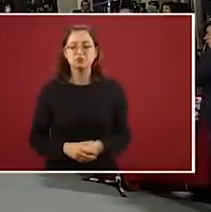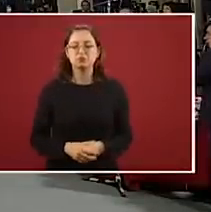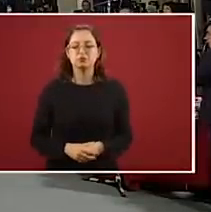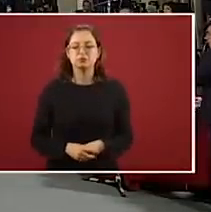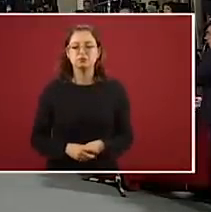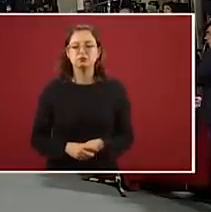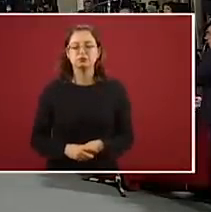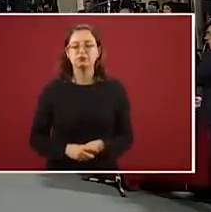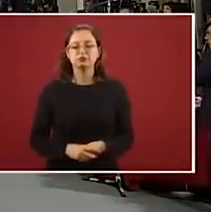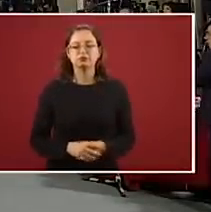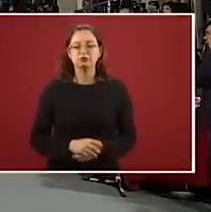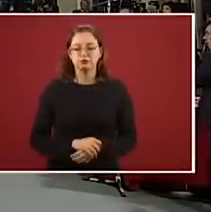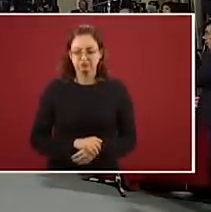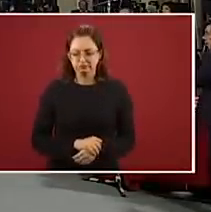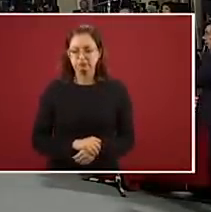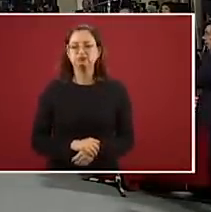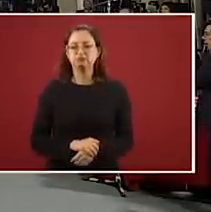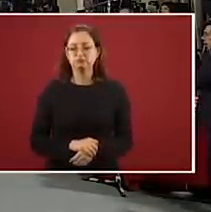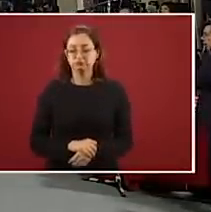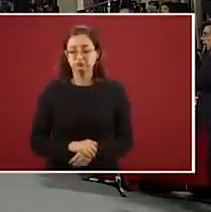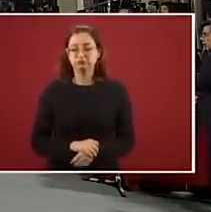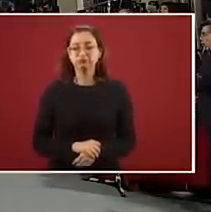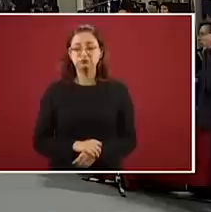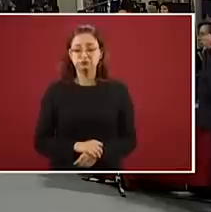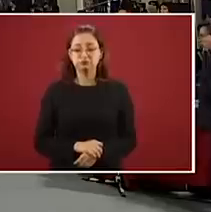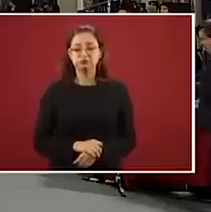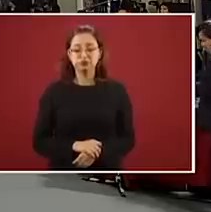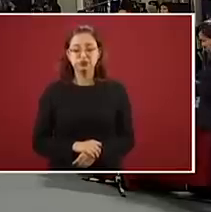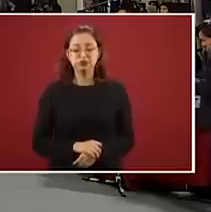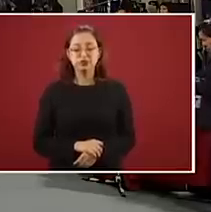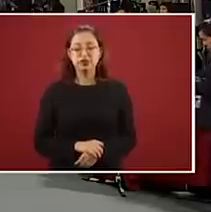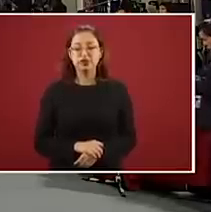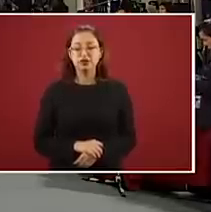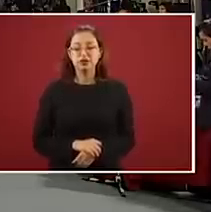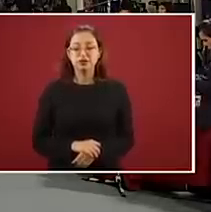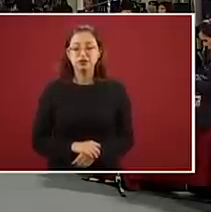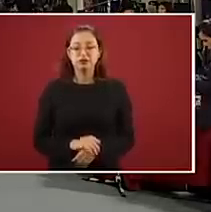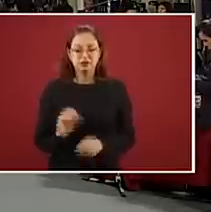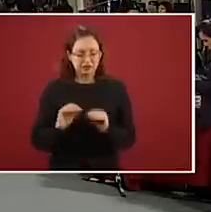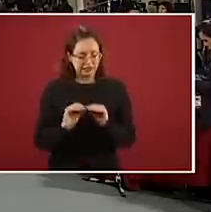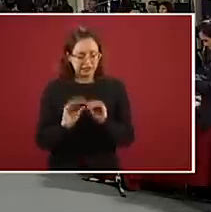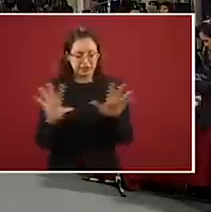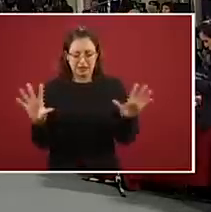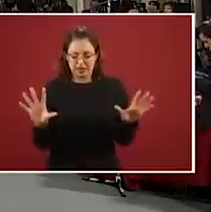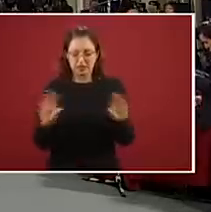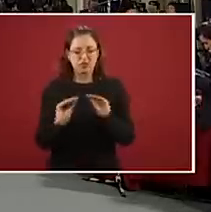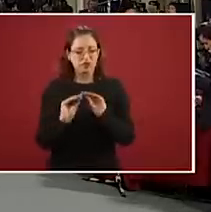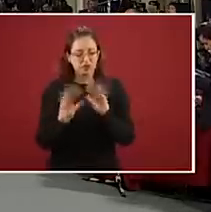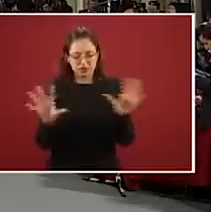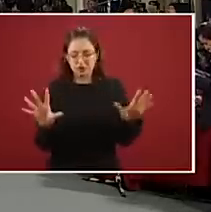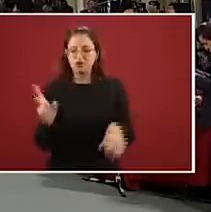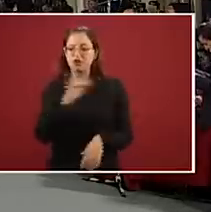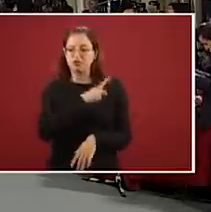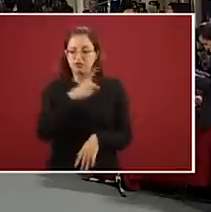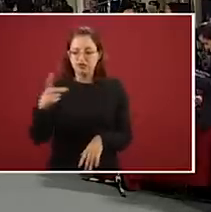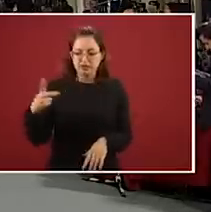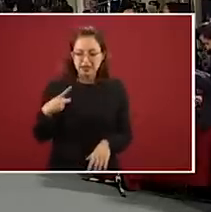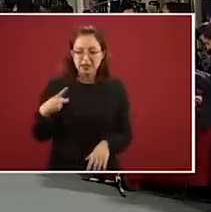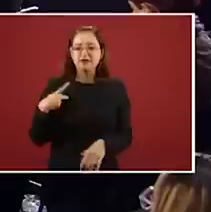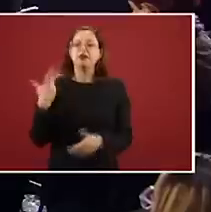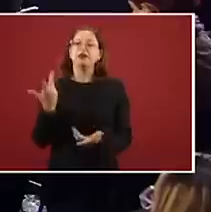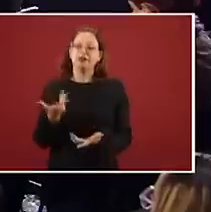En todos los hospitales. Sí. Ahí hay que… Claro, no. Tiene que hacerse una